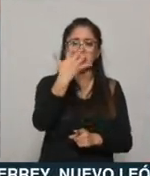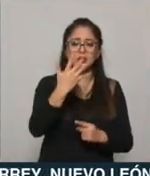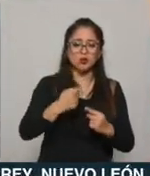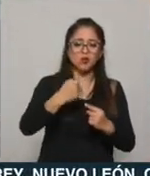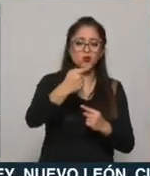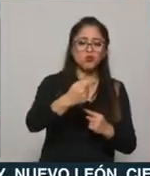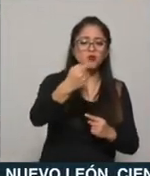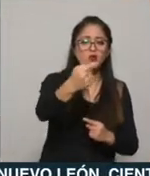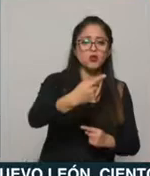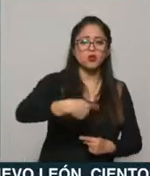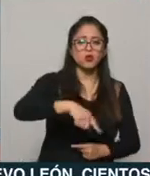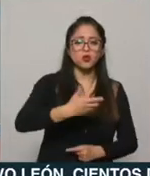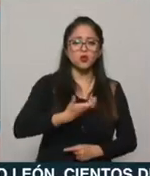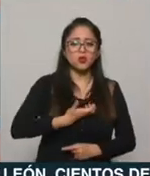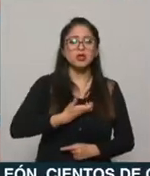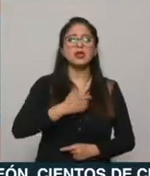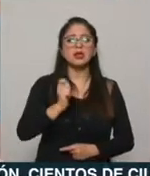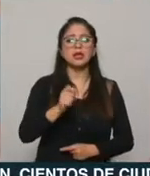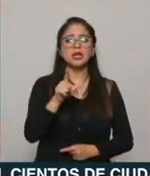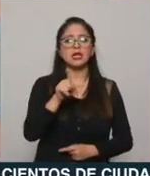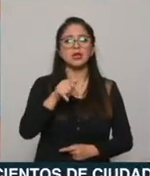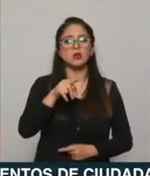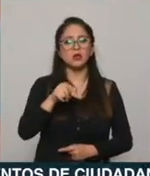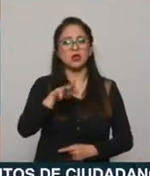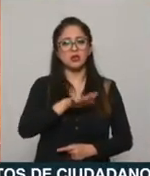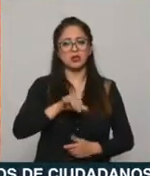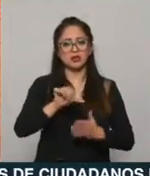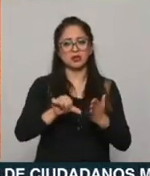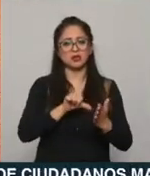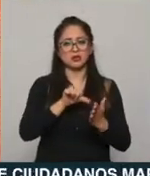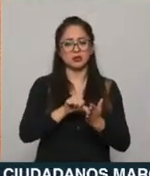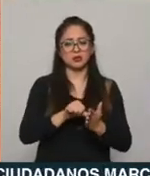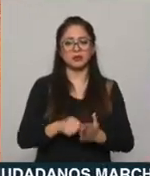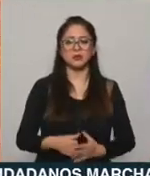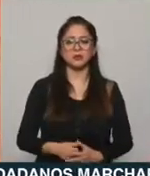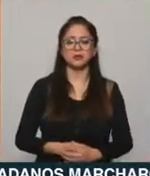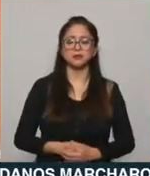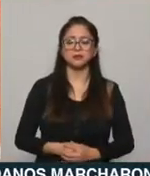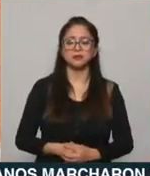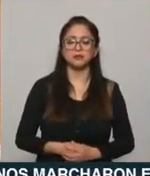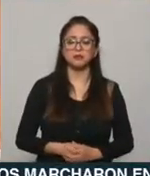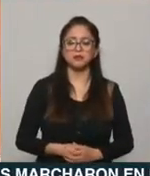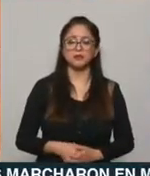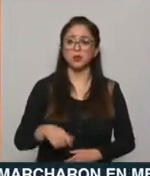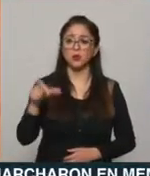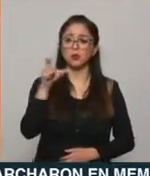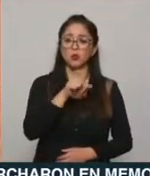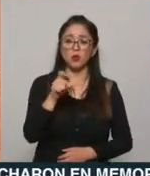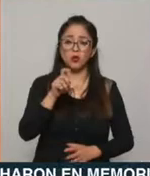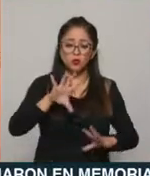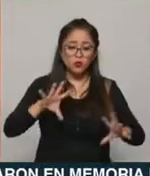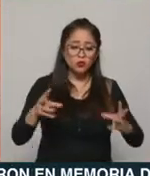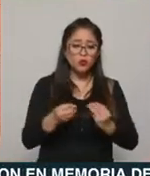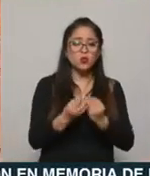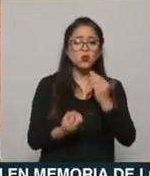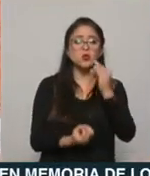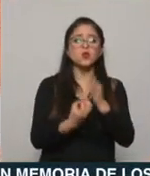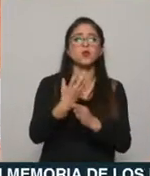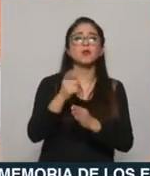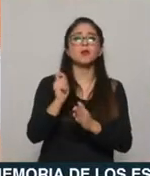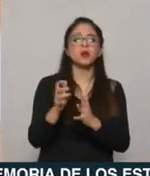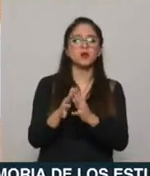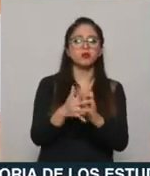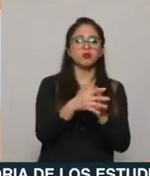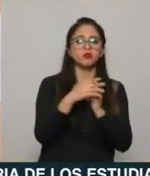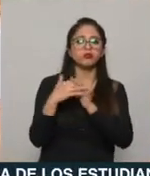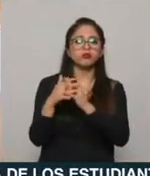un pedacito de Lituania en el centro histórico. Y desde luego, al integrarse a una nueva sociedad, surge la inevitable mezcla